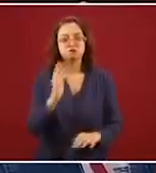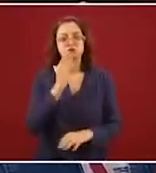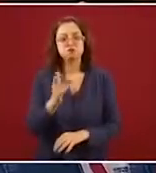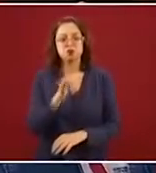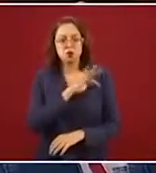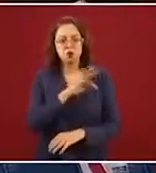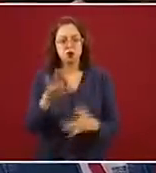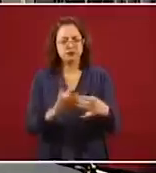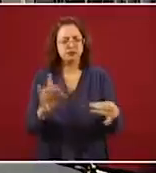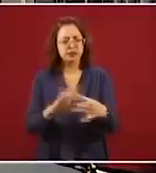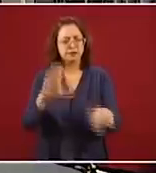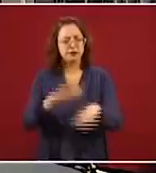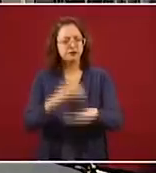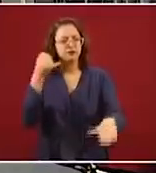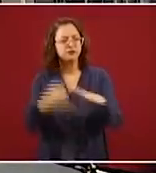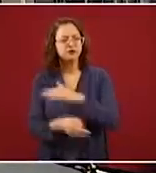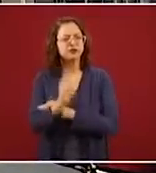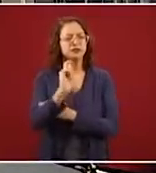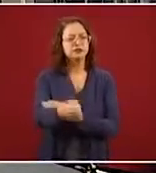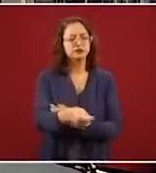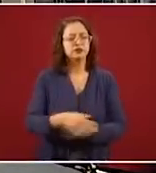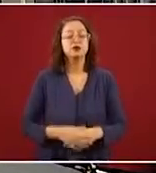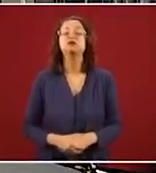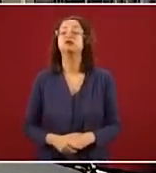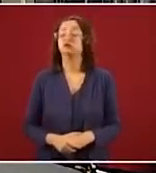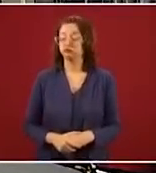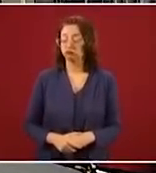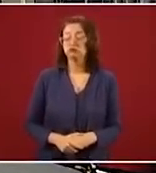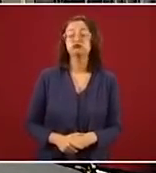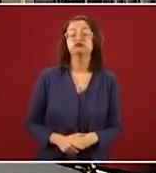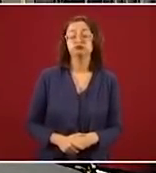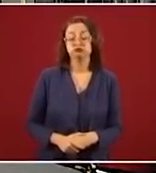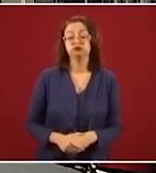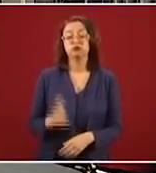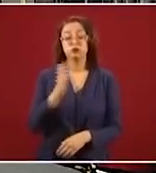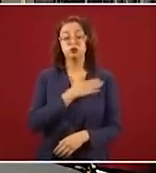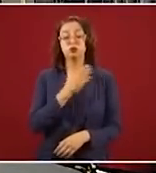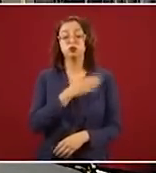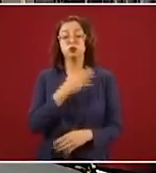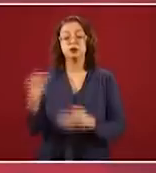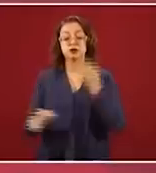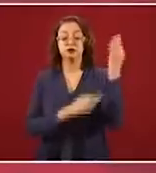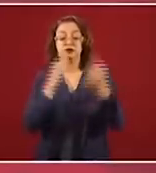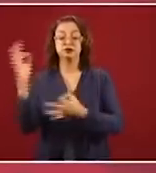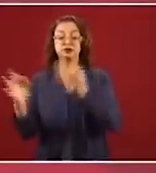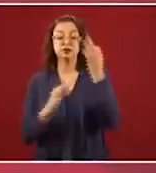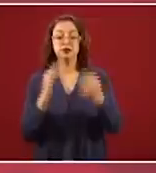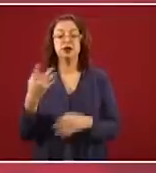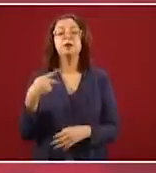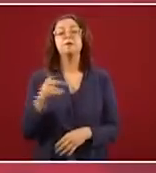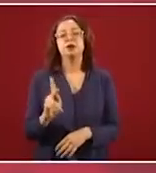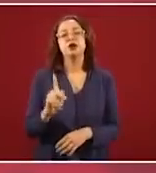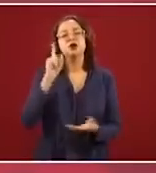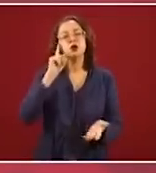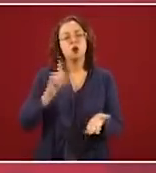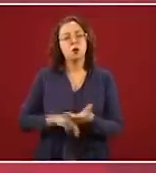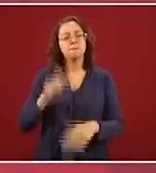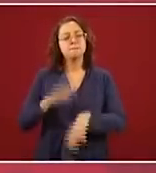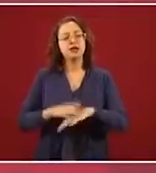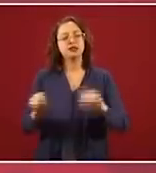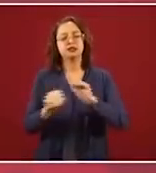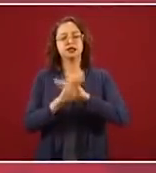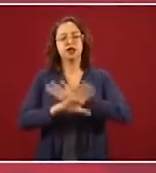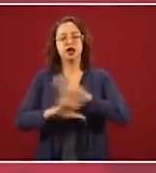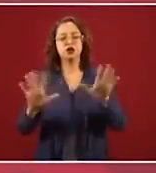puede hablarnos de esto. Sí, eso es una buena noticia, pero yo creo que la dirección de Pemex puede informar.